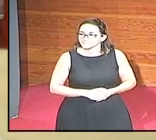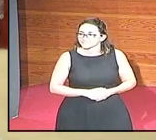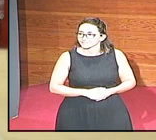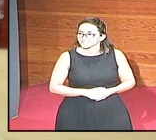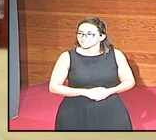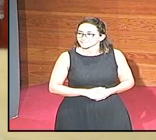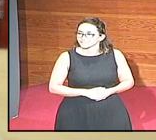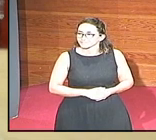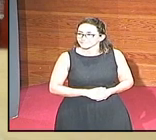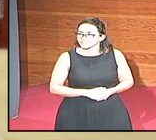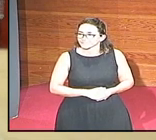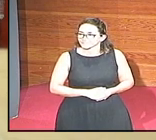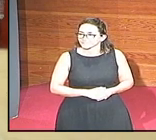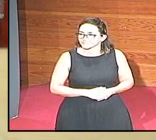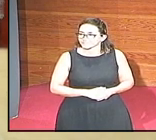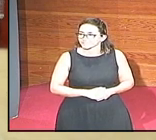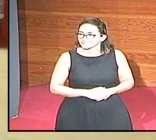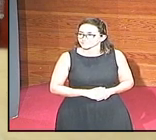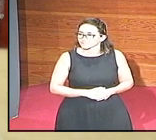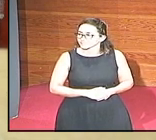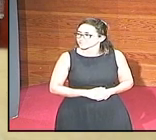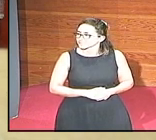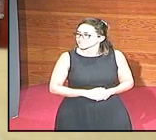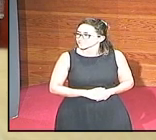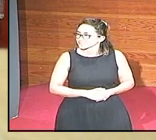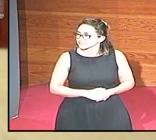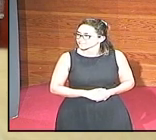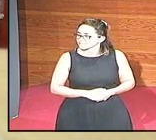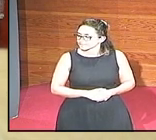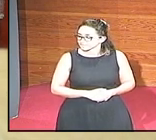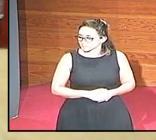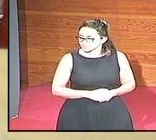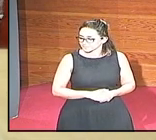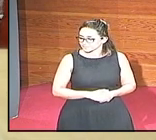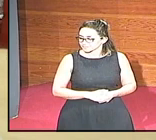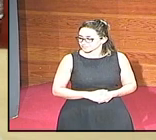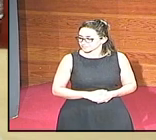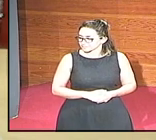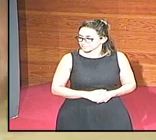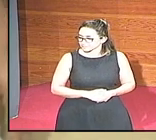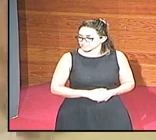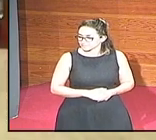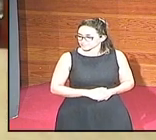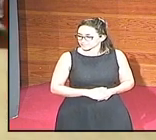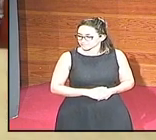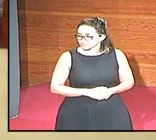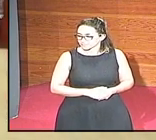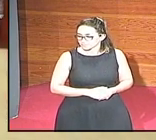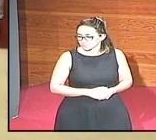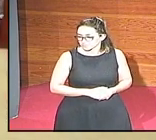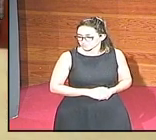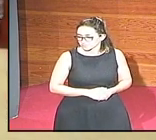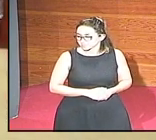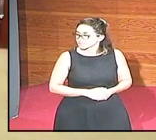arratsaldeko 7etan Razones de la agresión rusa contra Ucrania hitzaldi entzuteko aukera izango dugula Carmen Claudin Mundu Sovietondoko